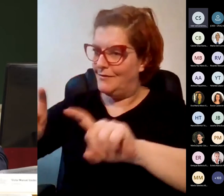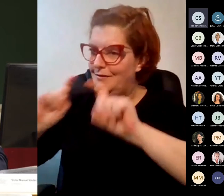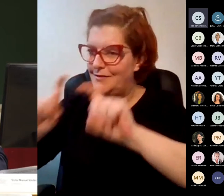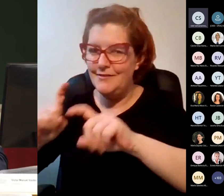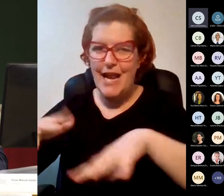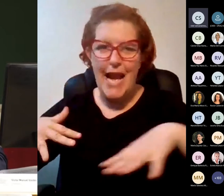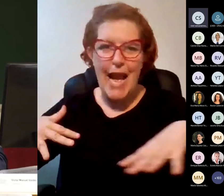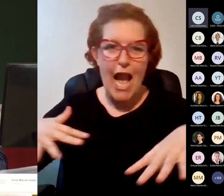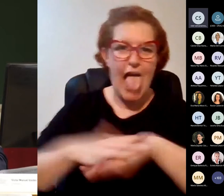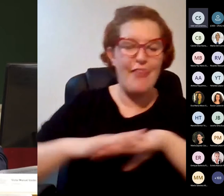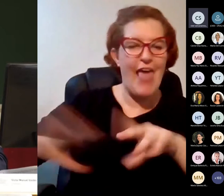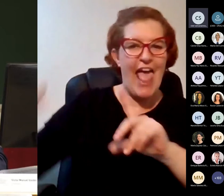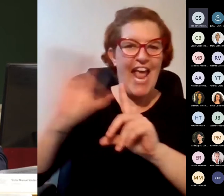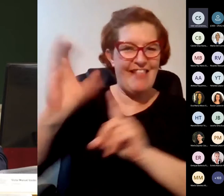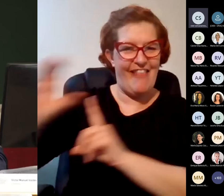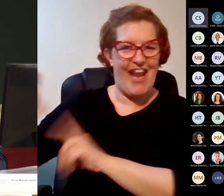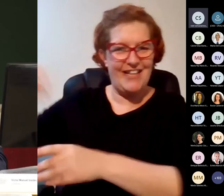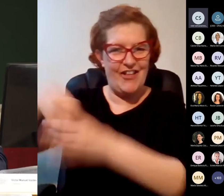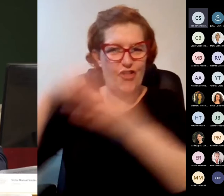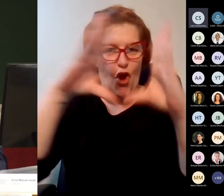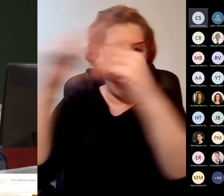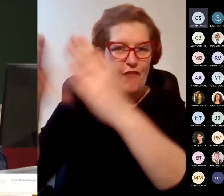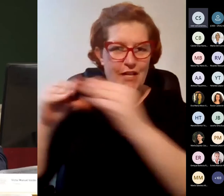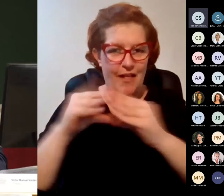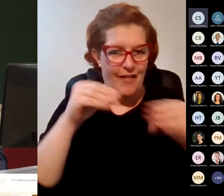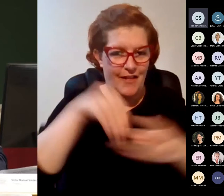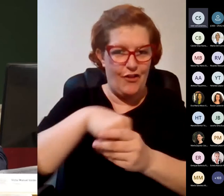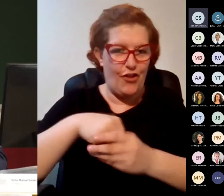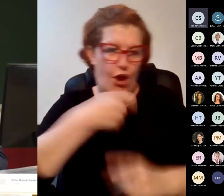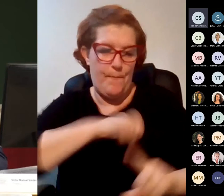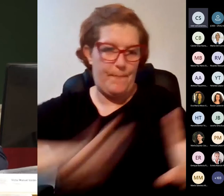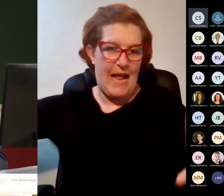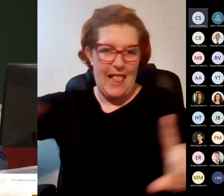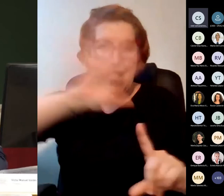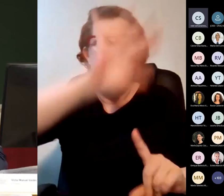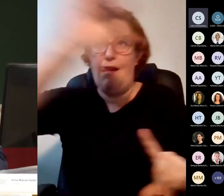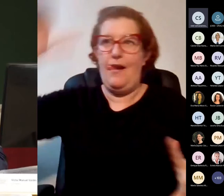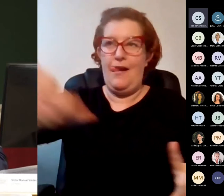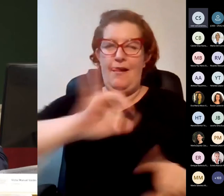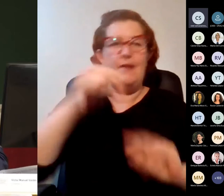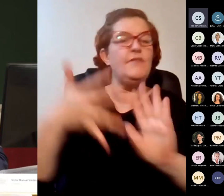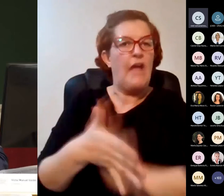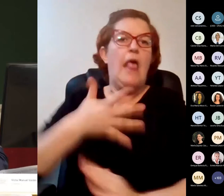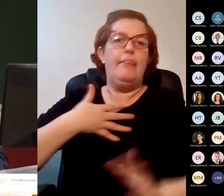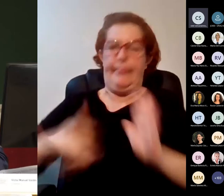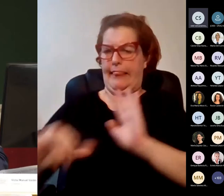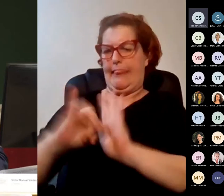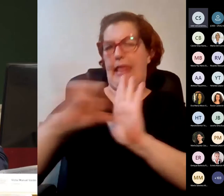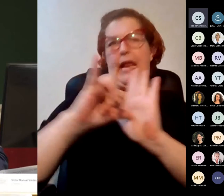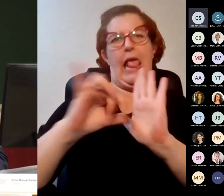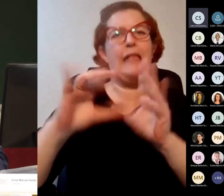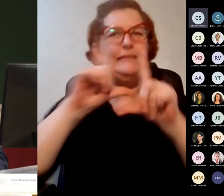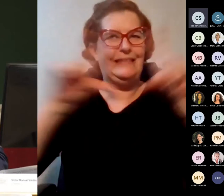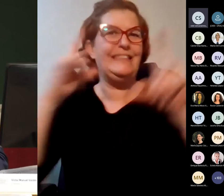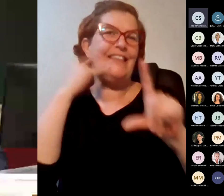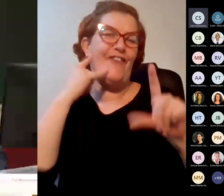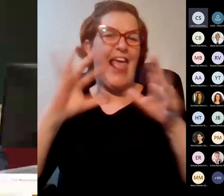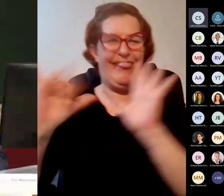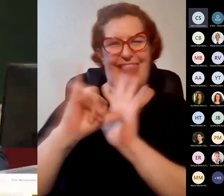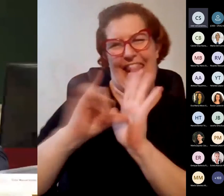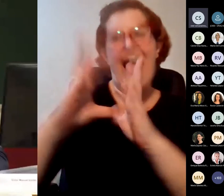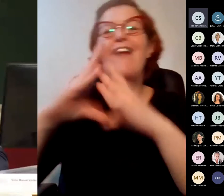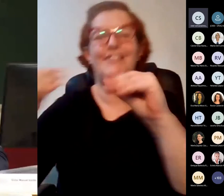23 cátedra de asentar las universidades de españa hace que sigamos muy cercanos a nosotros con mi parte